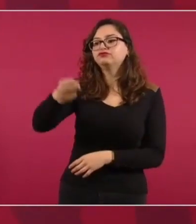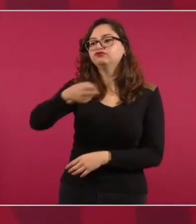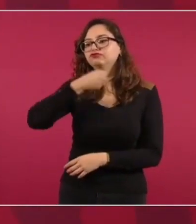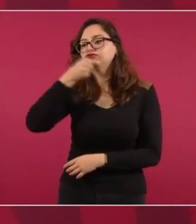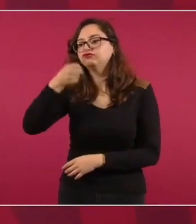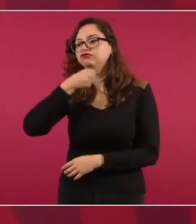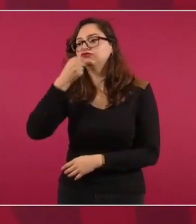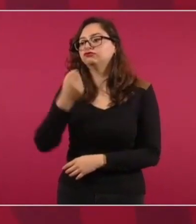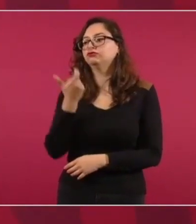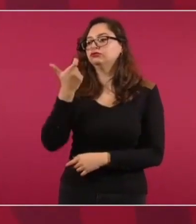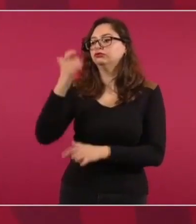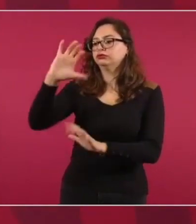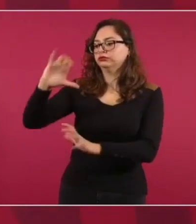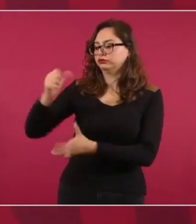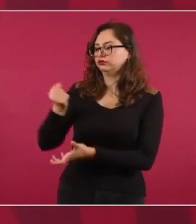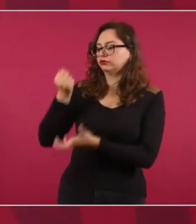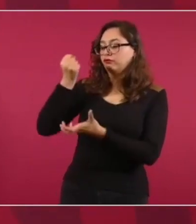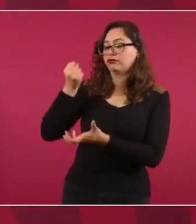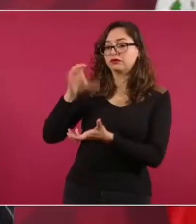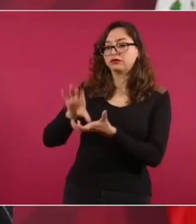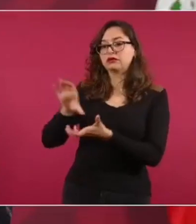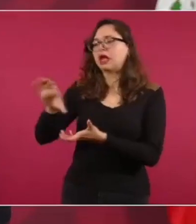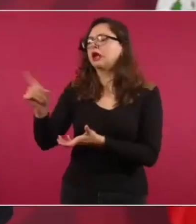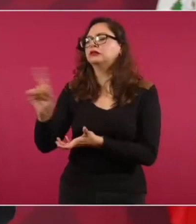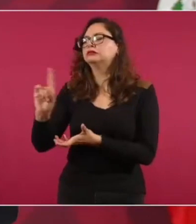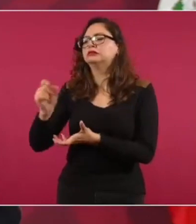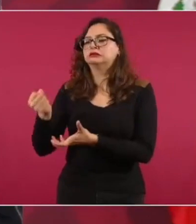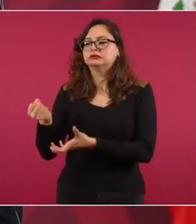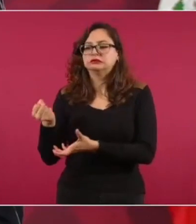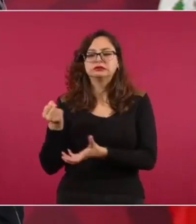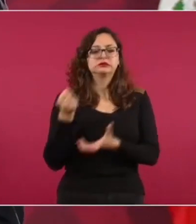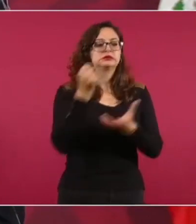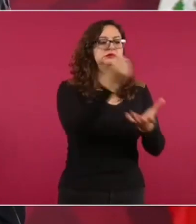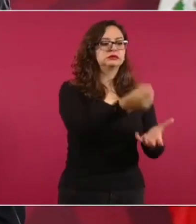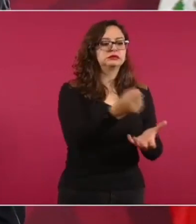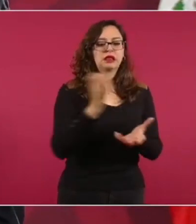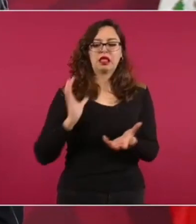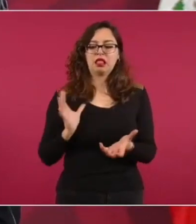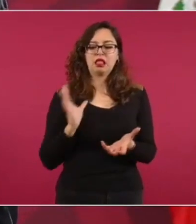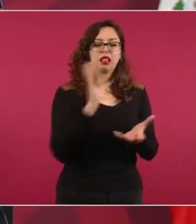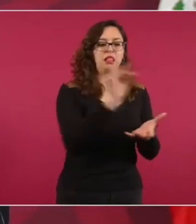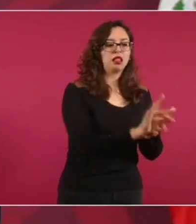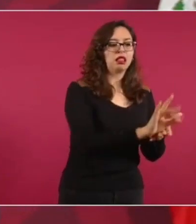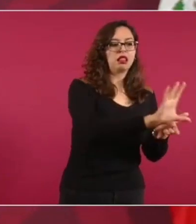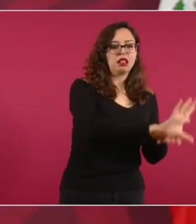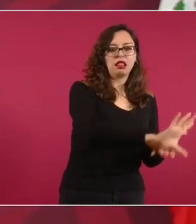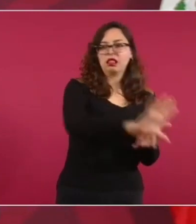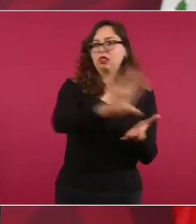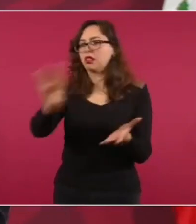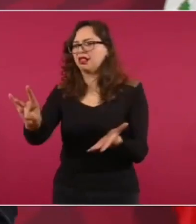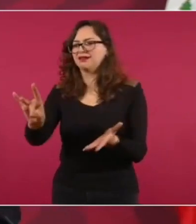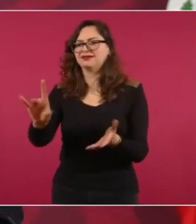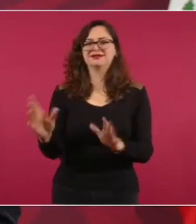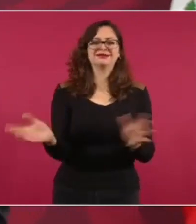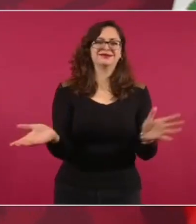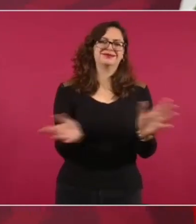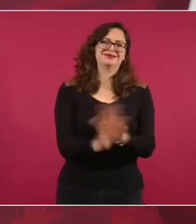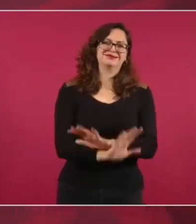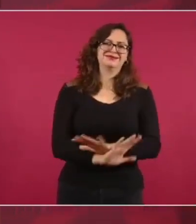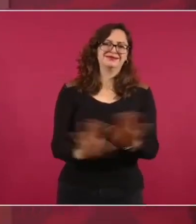manera directa al adulto mayor, es su pensión, no es el instituto